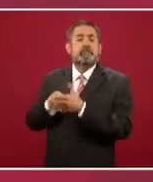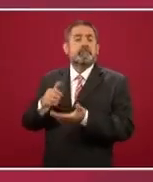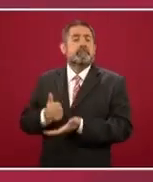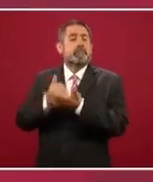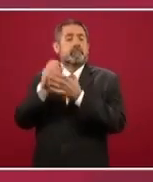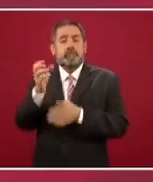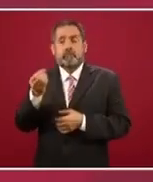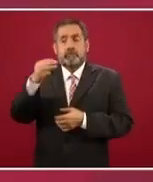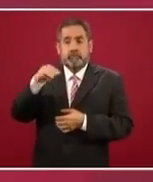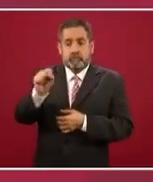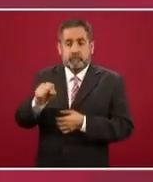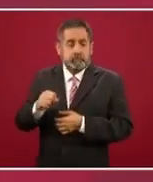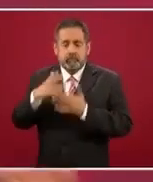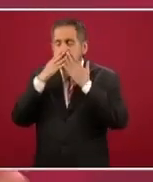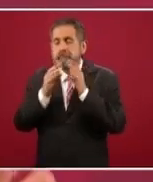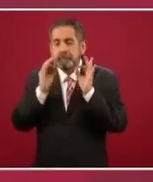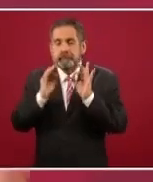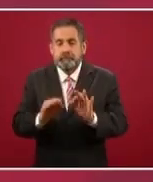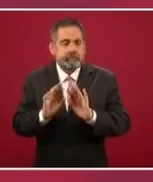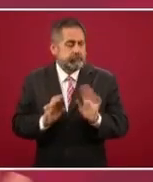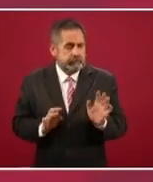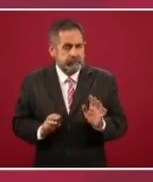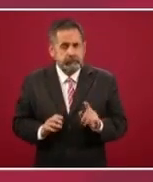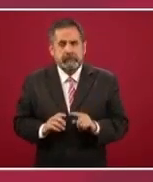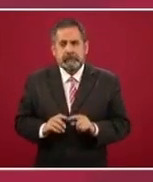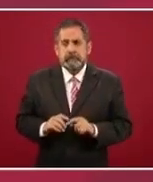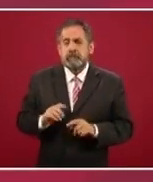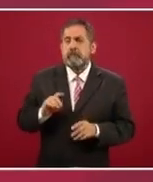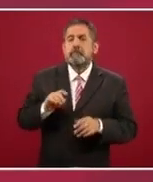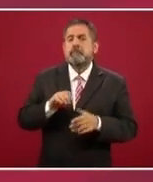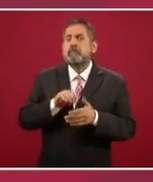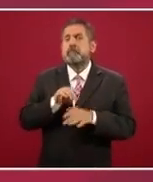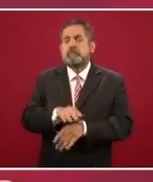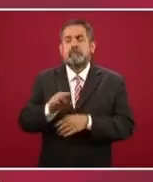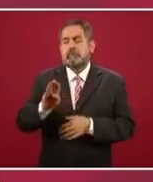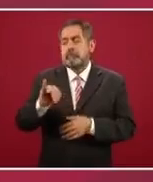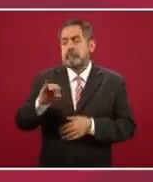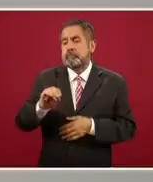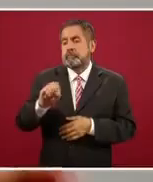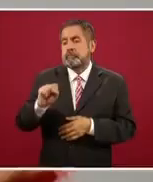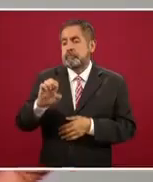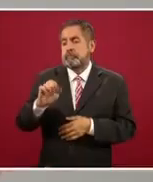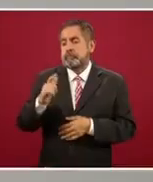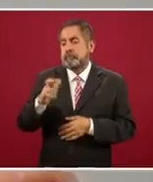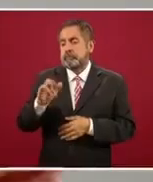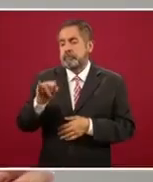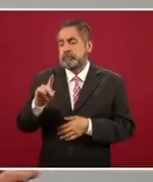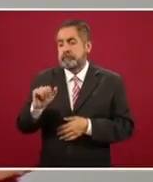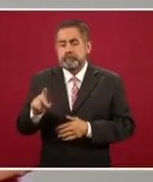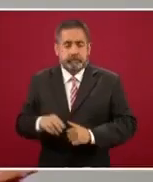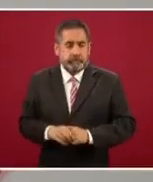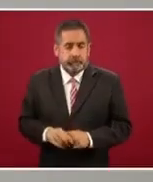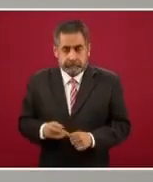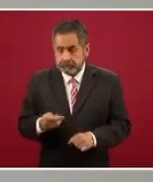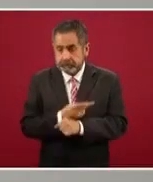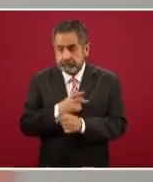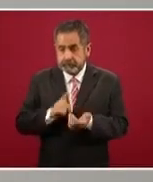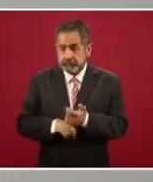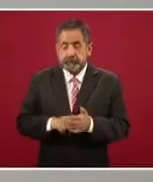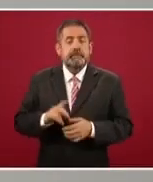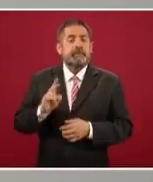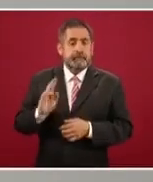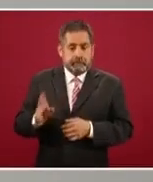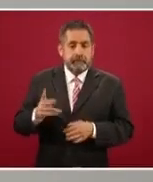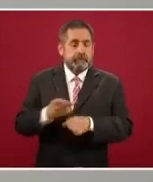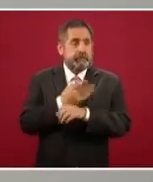Organización Mundial de la Salud, para otros temas diversos como bioseguridad. Y lo que puede pasar, ya pasó en